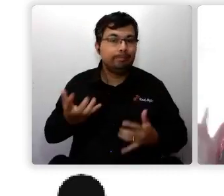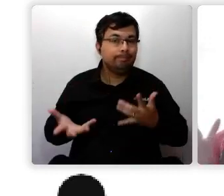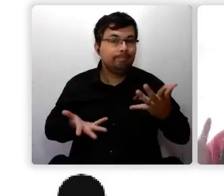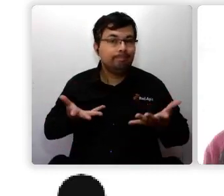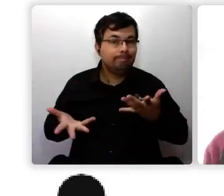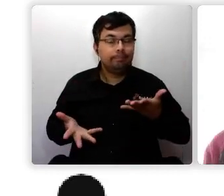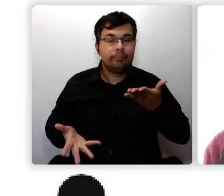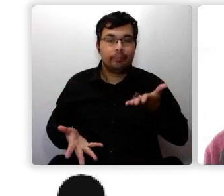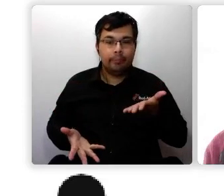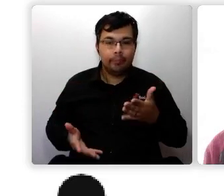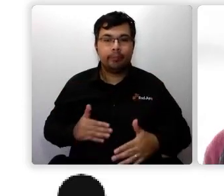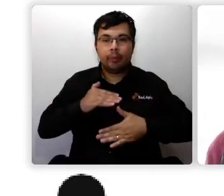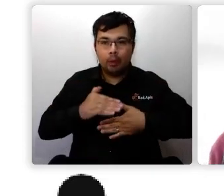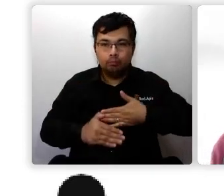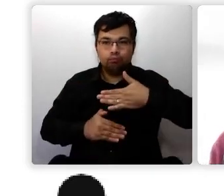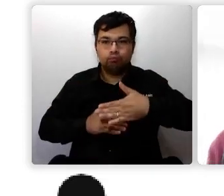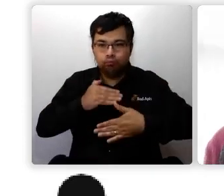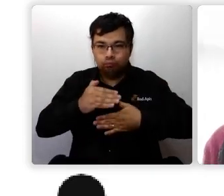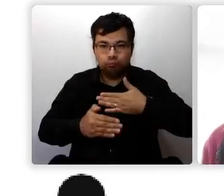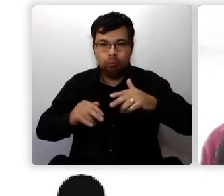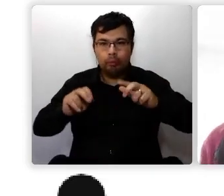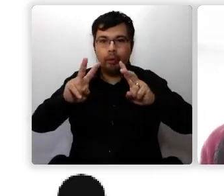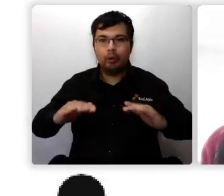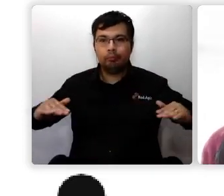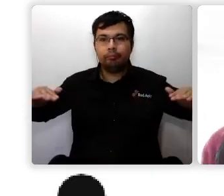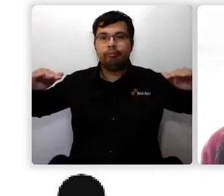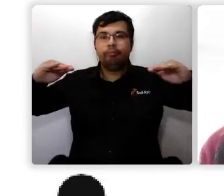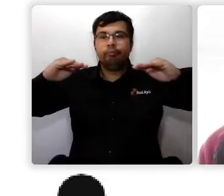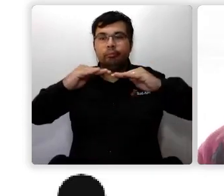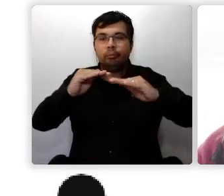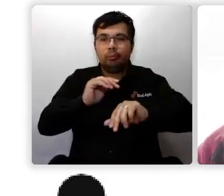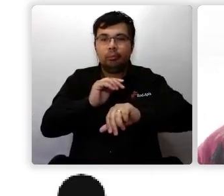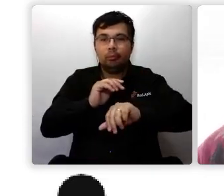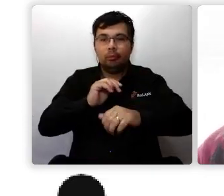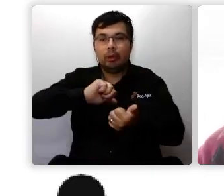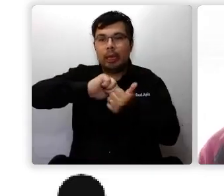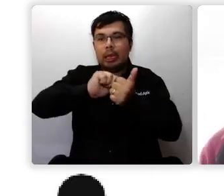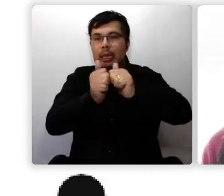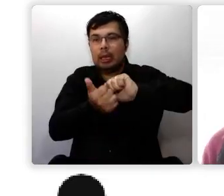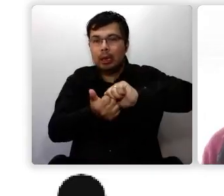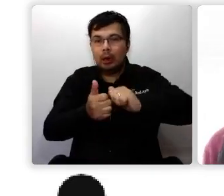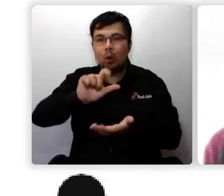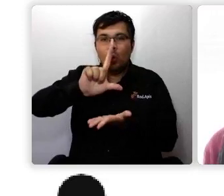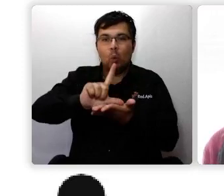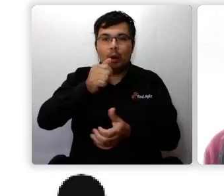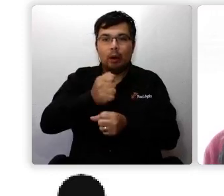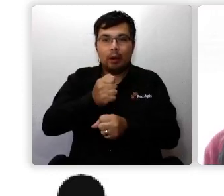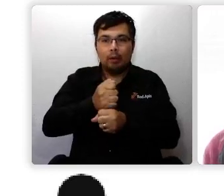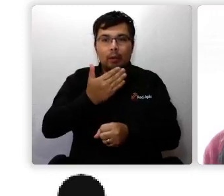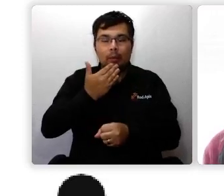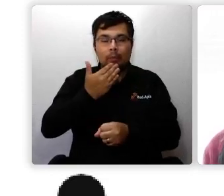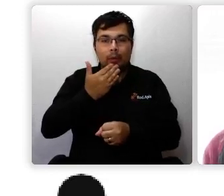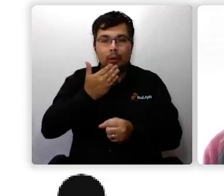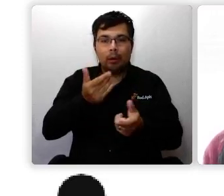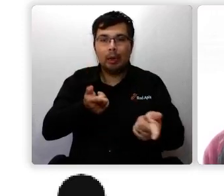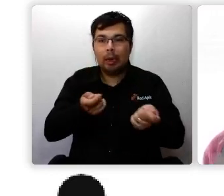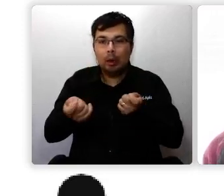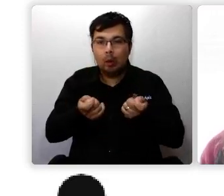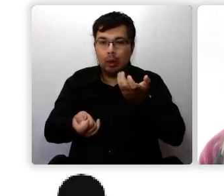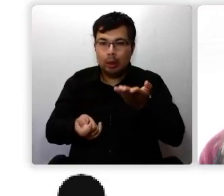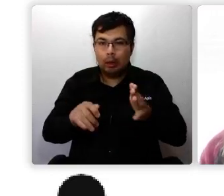manera, este progreso que llevábamos en la paridad de géneros en todo lo que es el lugar de trabajo y en los negocios. Y de esta